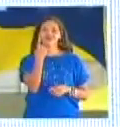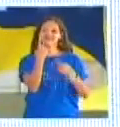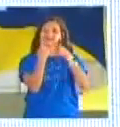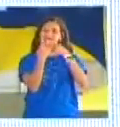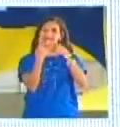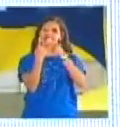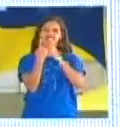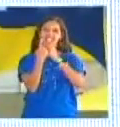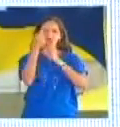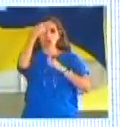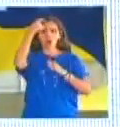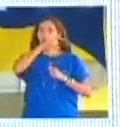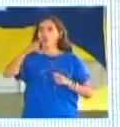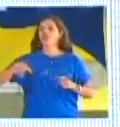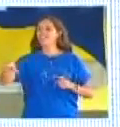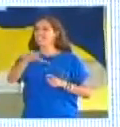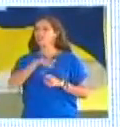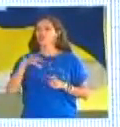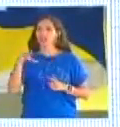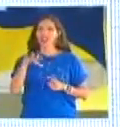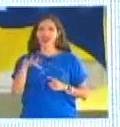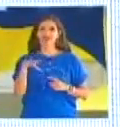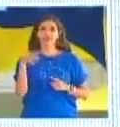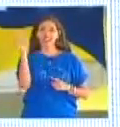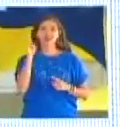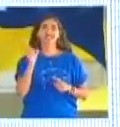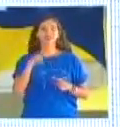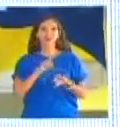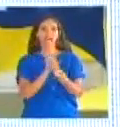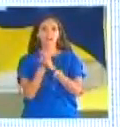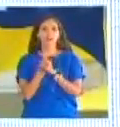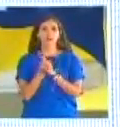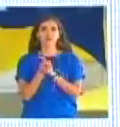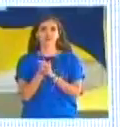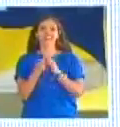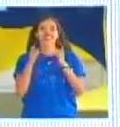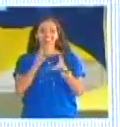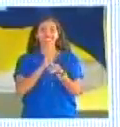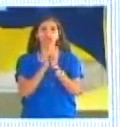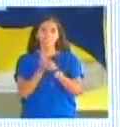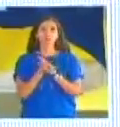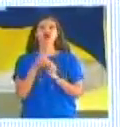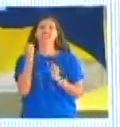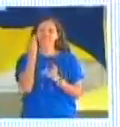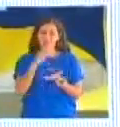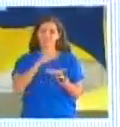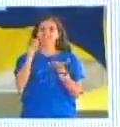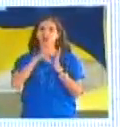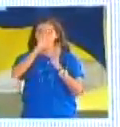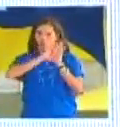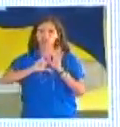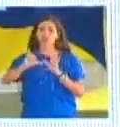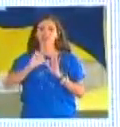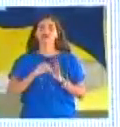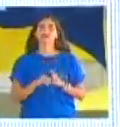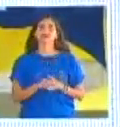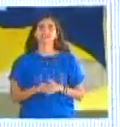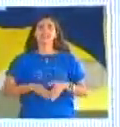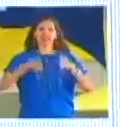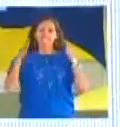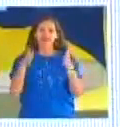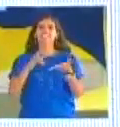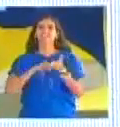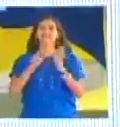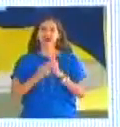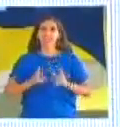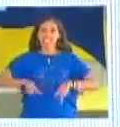pueblo de Venezuela, son ustedes. Venezuela necesita un gran cambio, y ese cambio es la Asamblea Nacional Constituyente, que va a significar